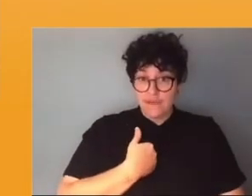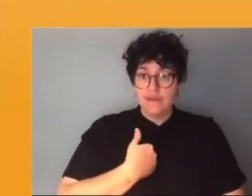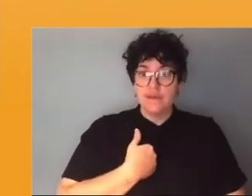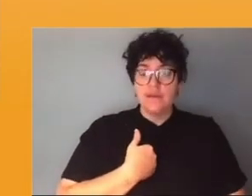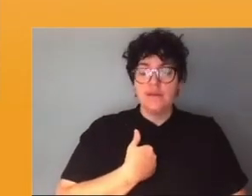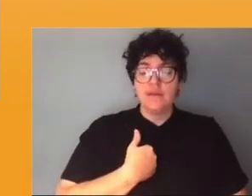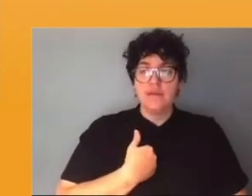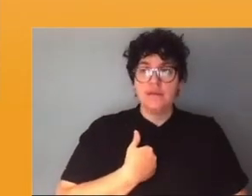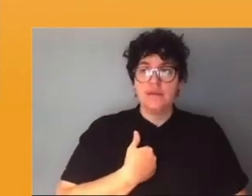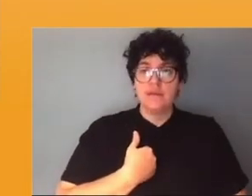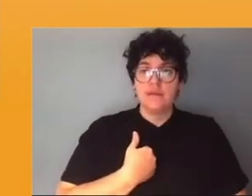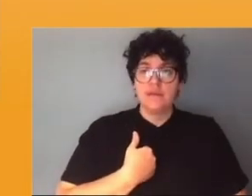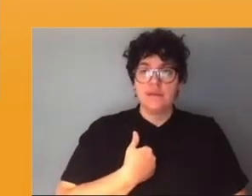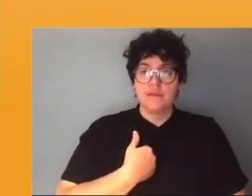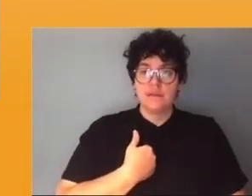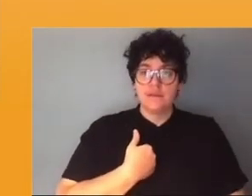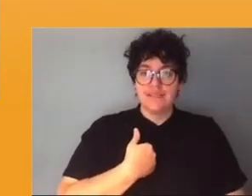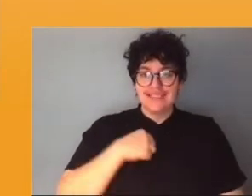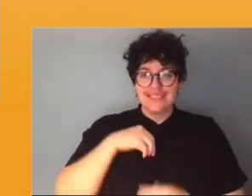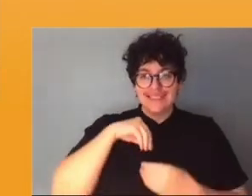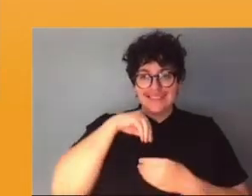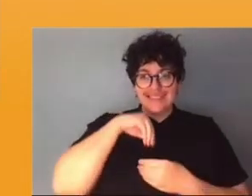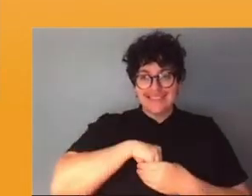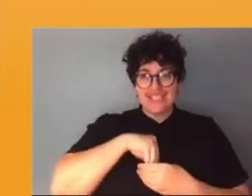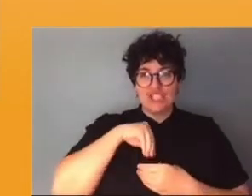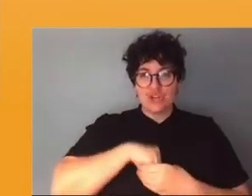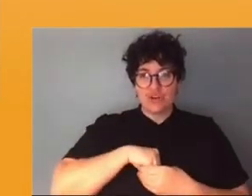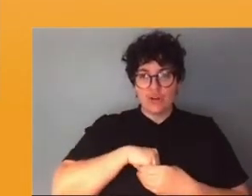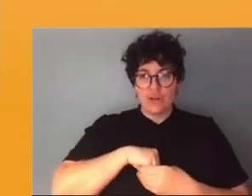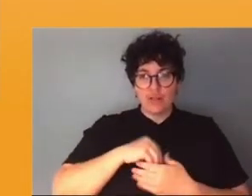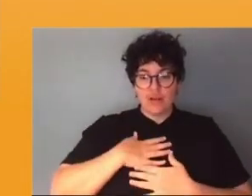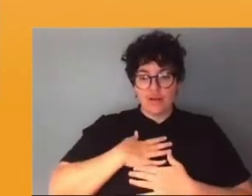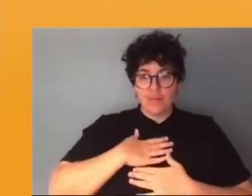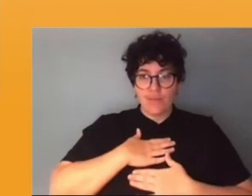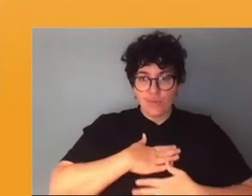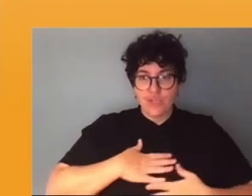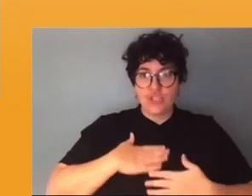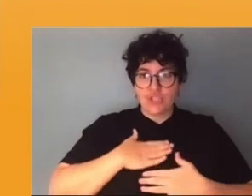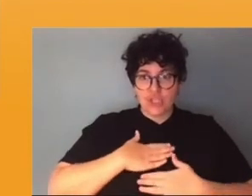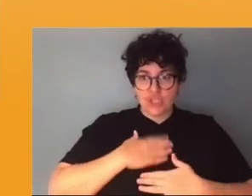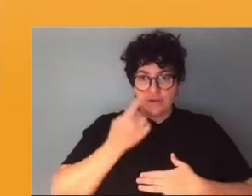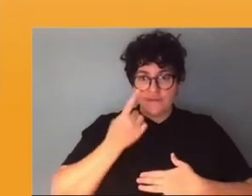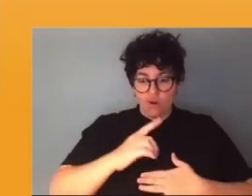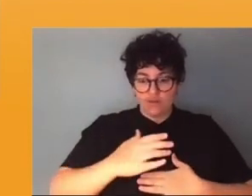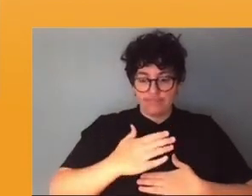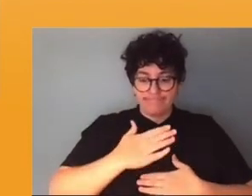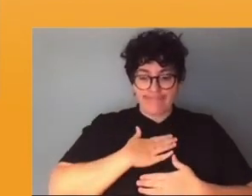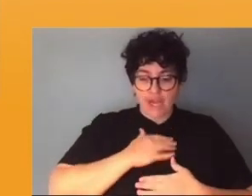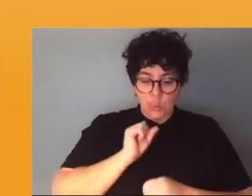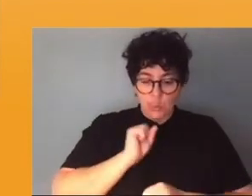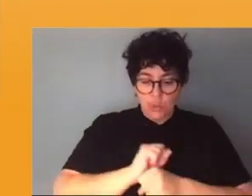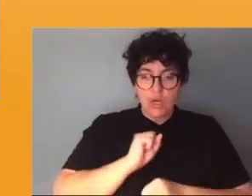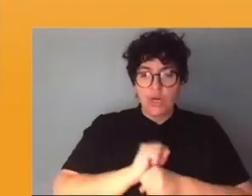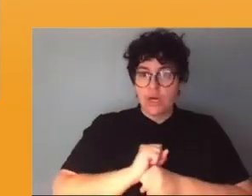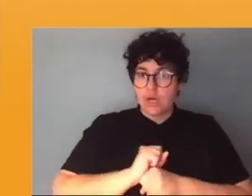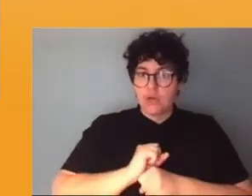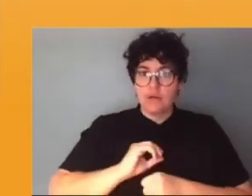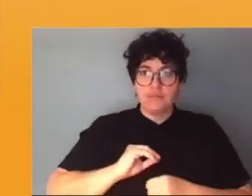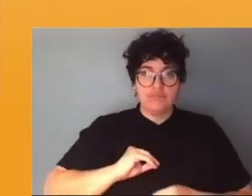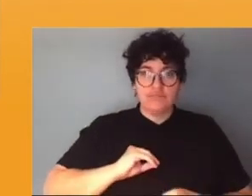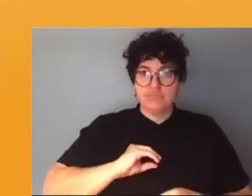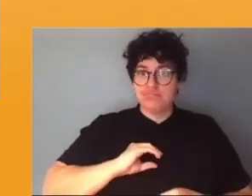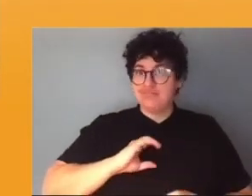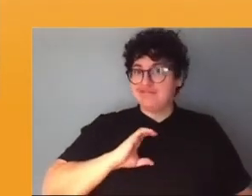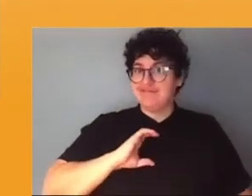sentimiento de cultivar mi apreciación por el trabajo que hago. Y creo que